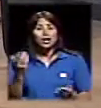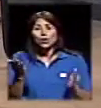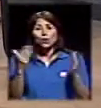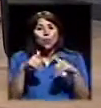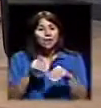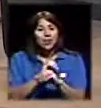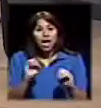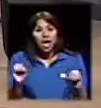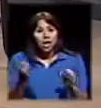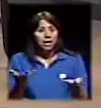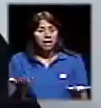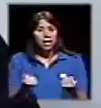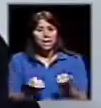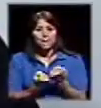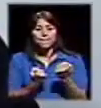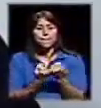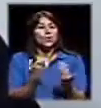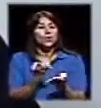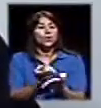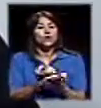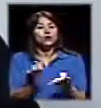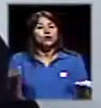técnicos. Y además,